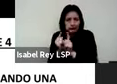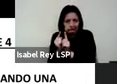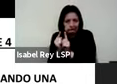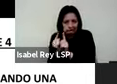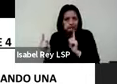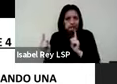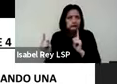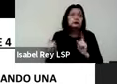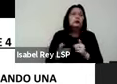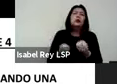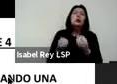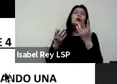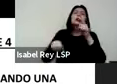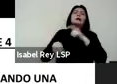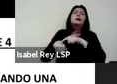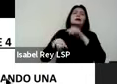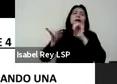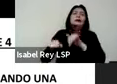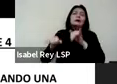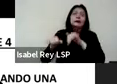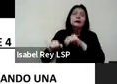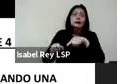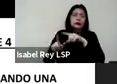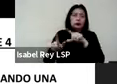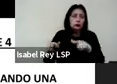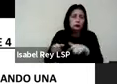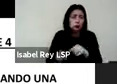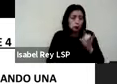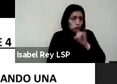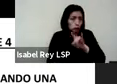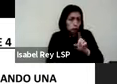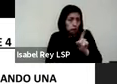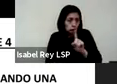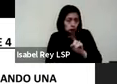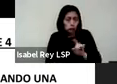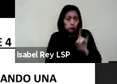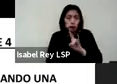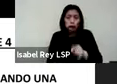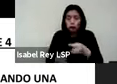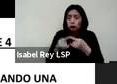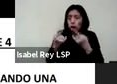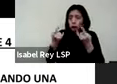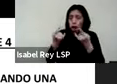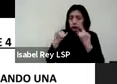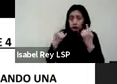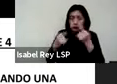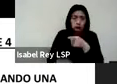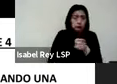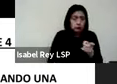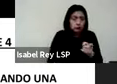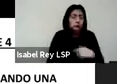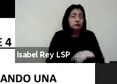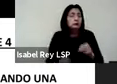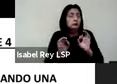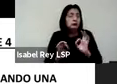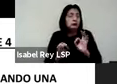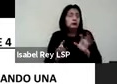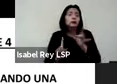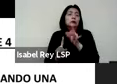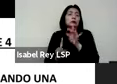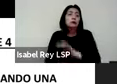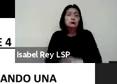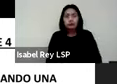¿Cuánto tiempo se va a quedar allí? Y si usa o no usa una mascarilla, usted va a determinar el riesgo de su